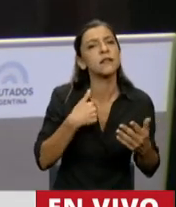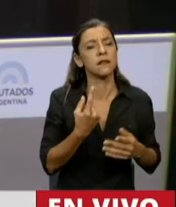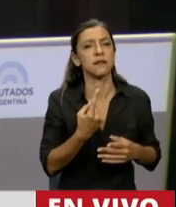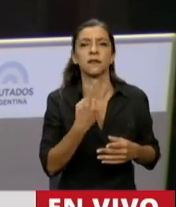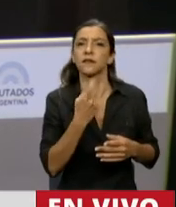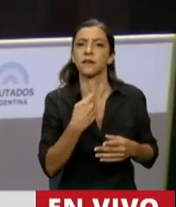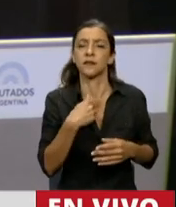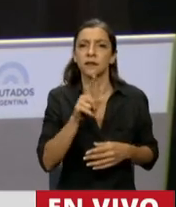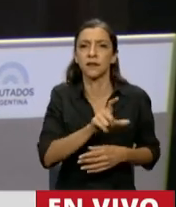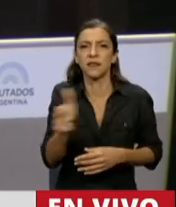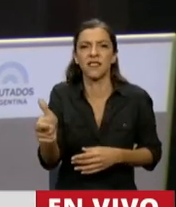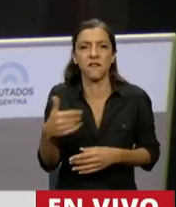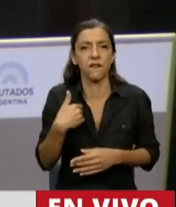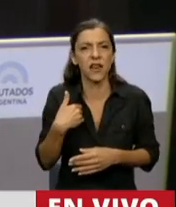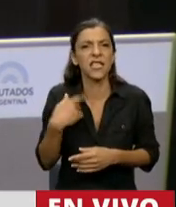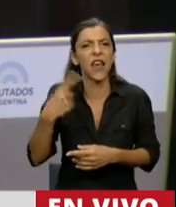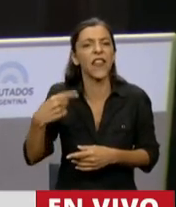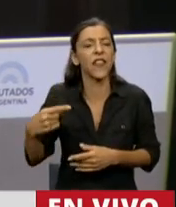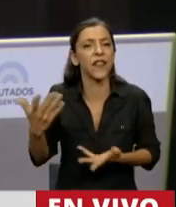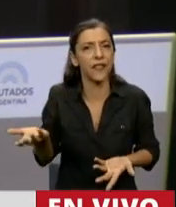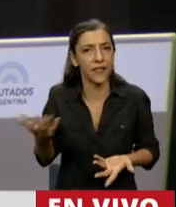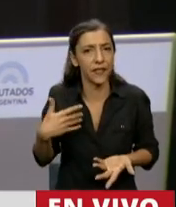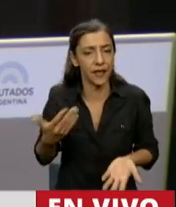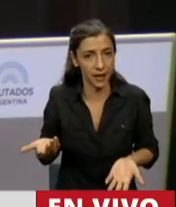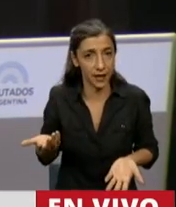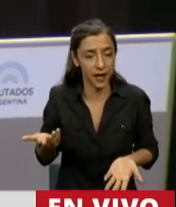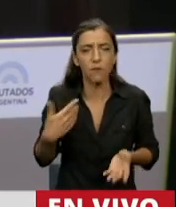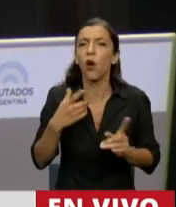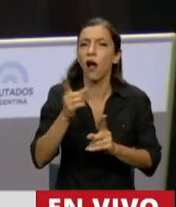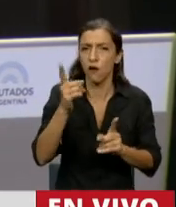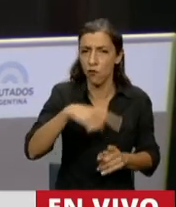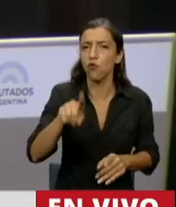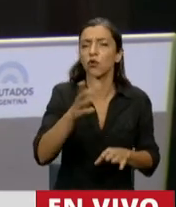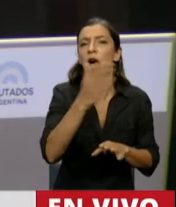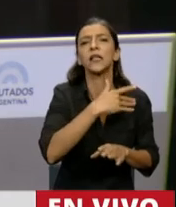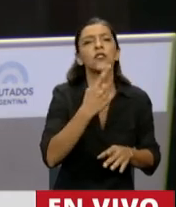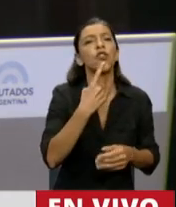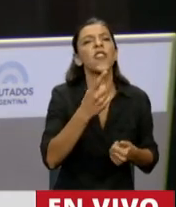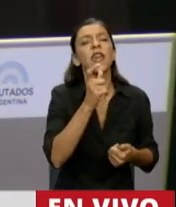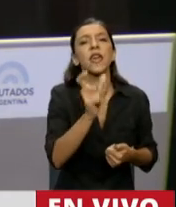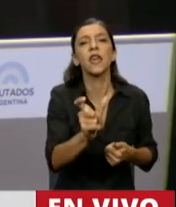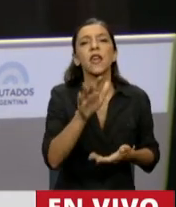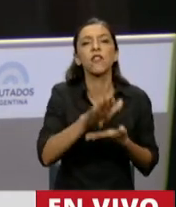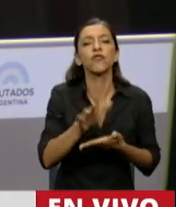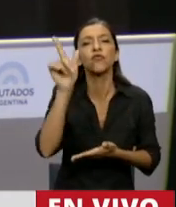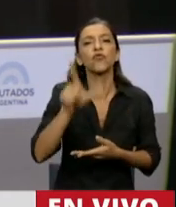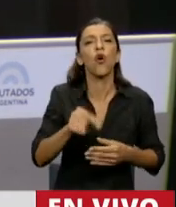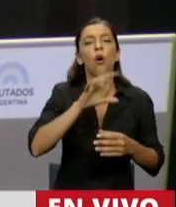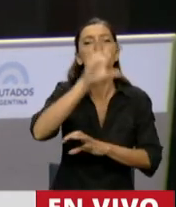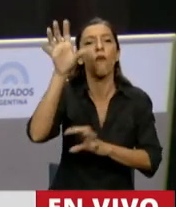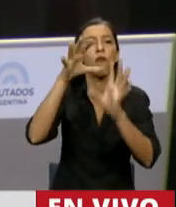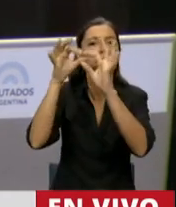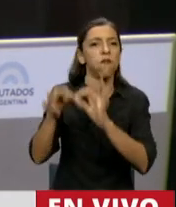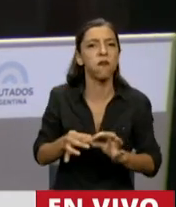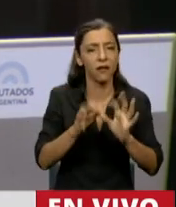se está transfiriendo porque en esta concepción yo he escuchado mucho el término federalismo de concertación